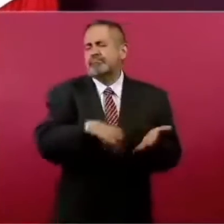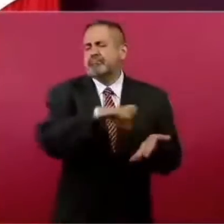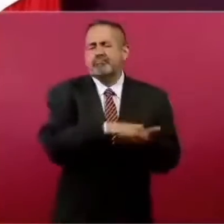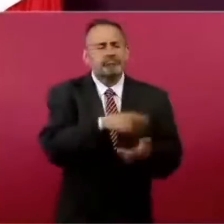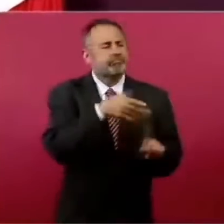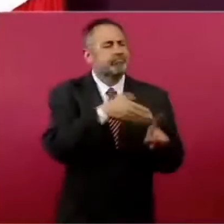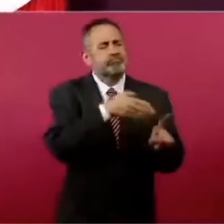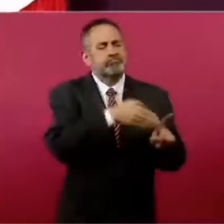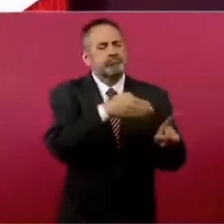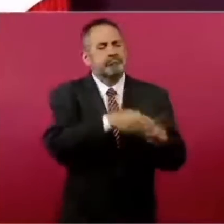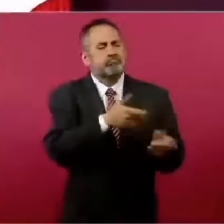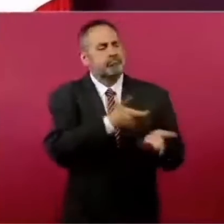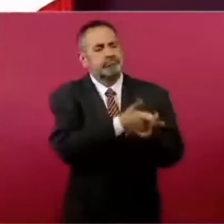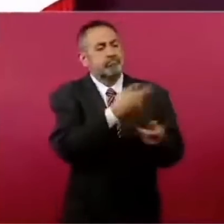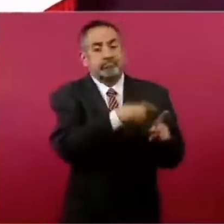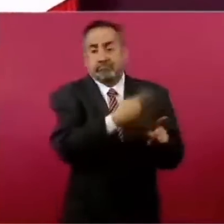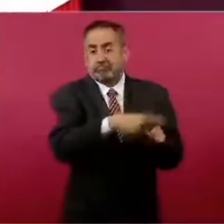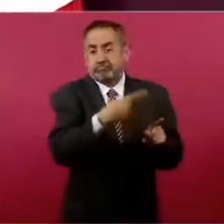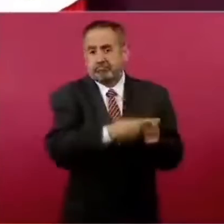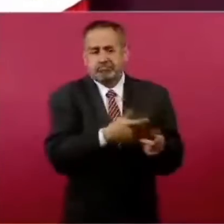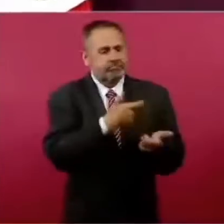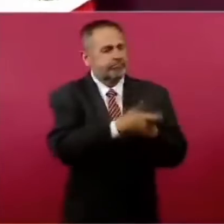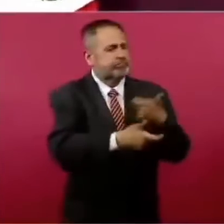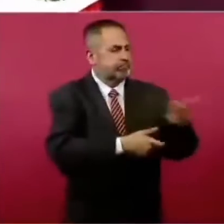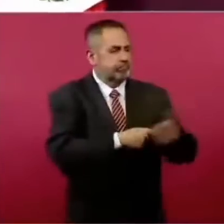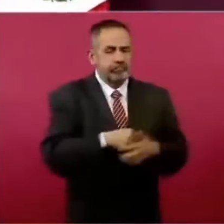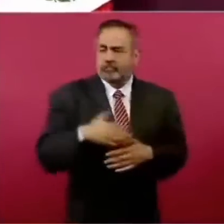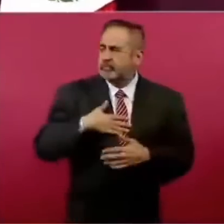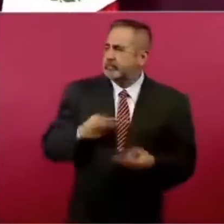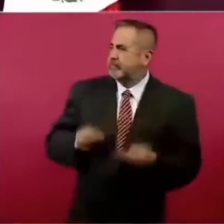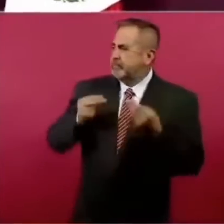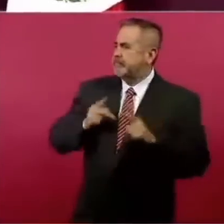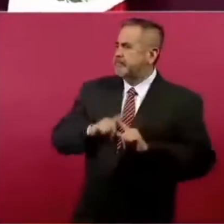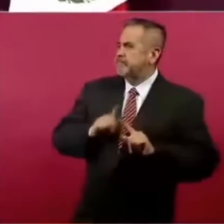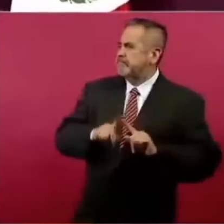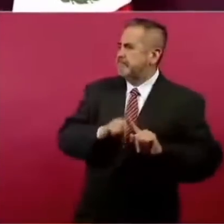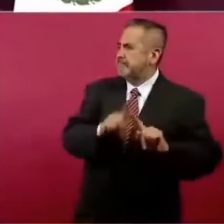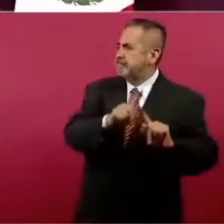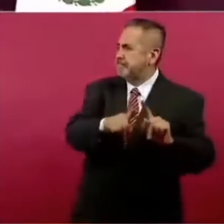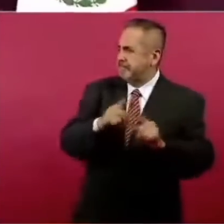Se dedicaban a todos los negocios,